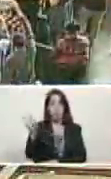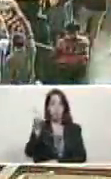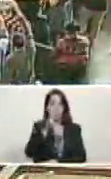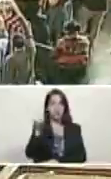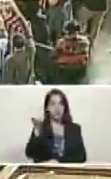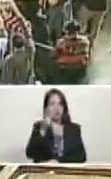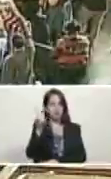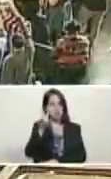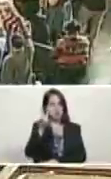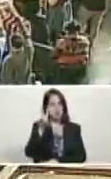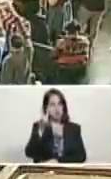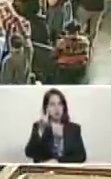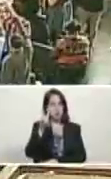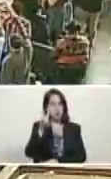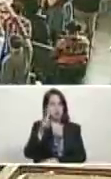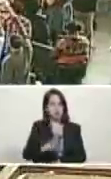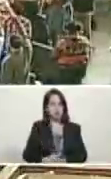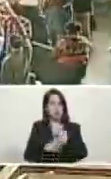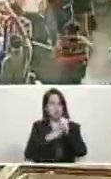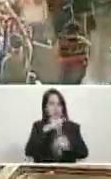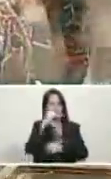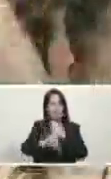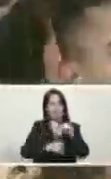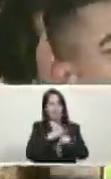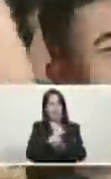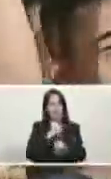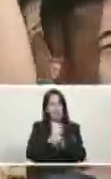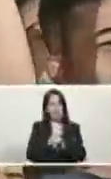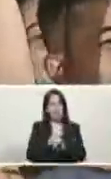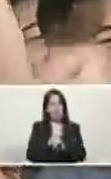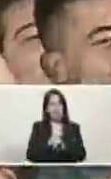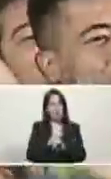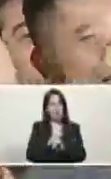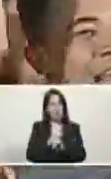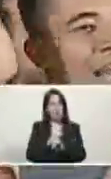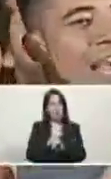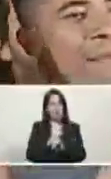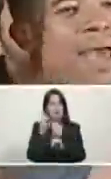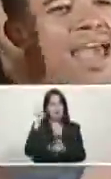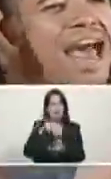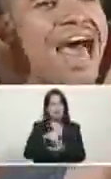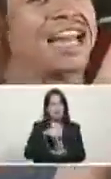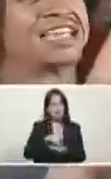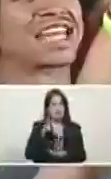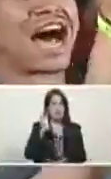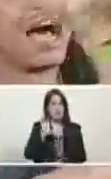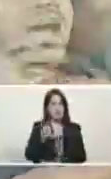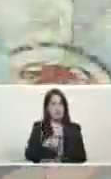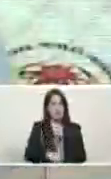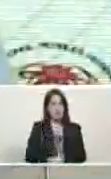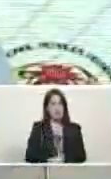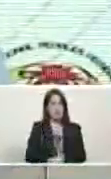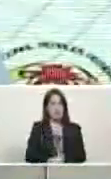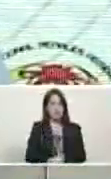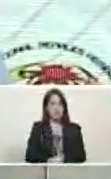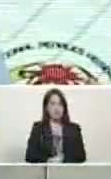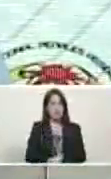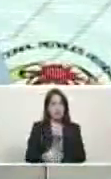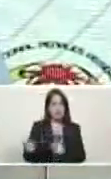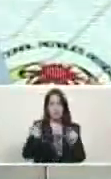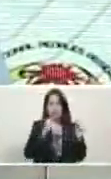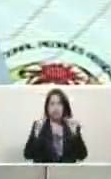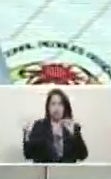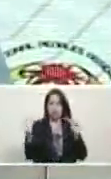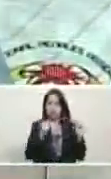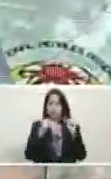internacionales que se encuentran presentes en nuestro país las delegaciones han dicho en cada debate en